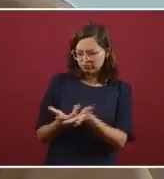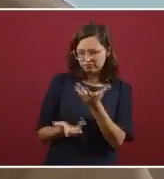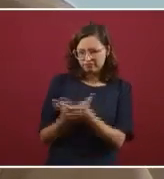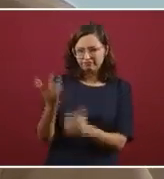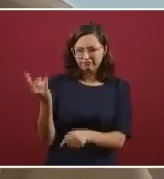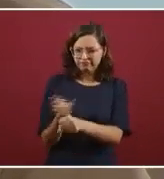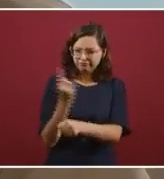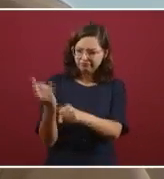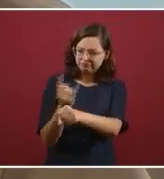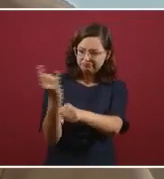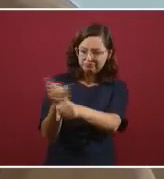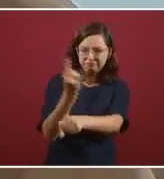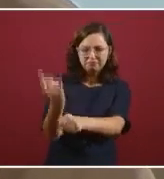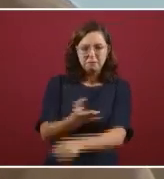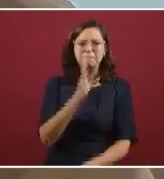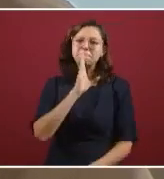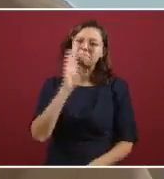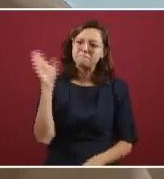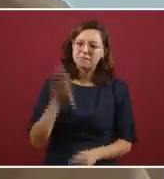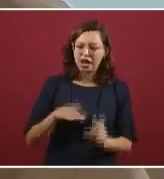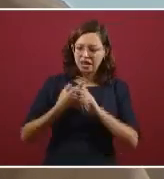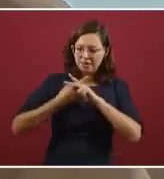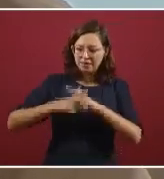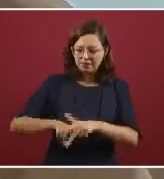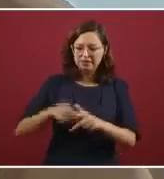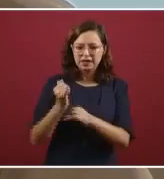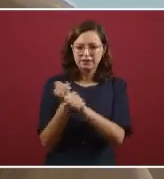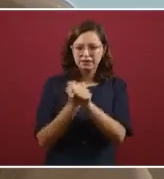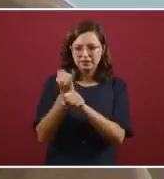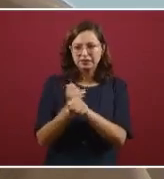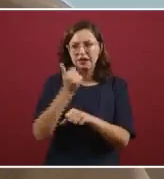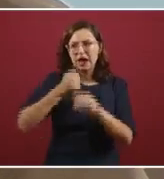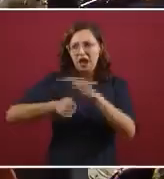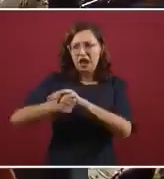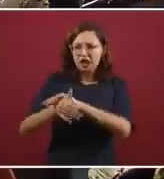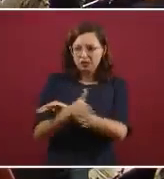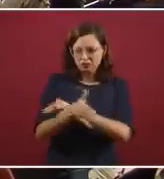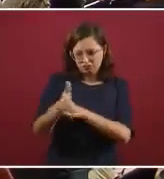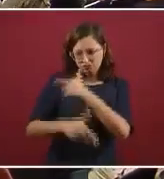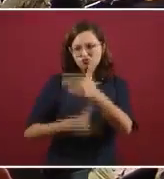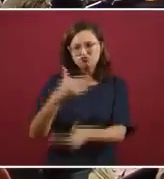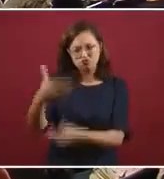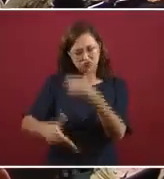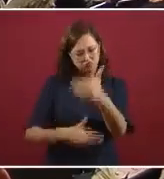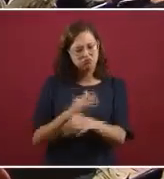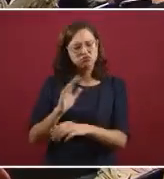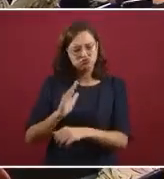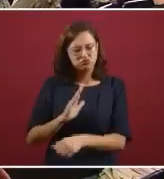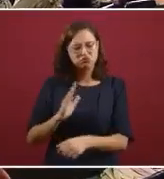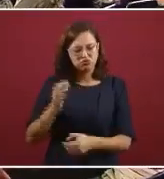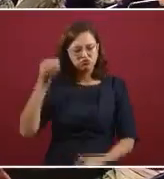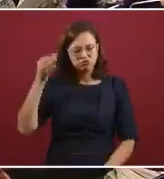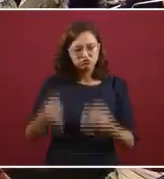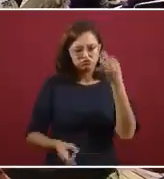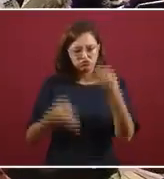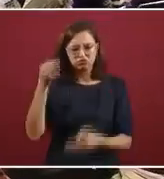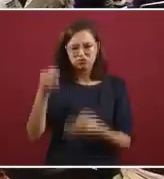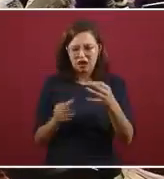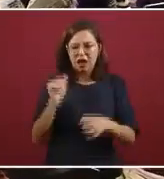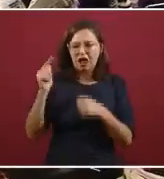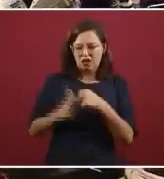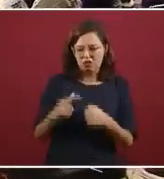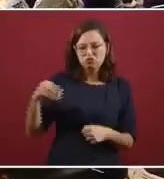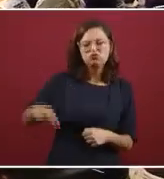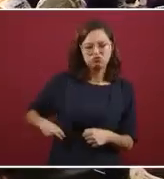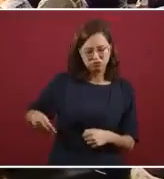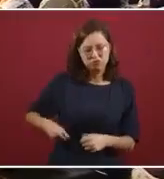en todo el proceso de investigación del caso de Ayotzinapa, y esto derivará, sin lugar a dudas, en el fincamiento y deslinde de